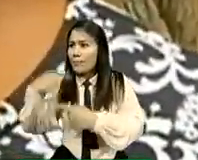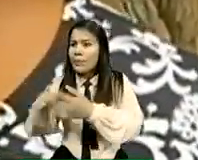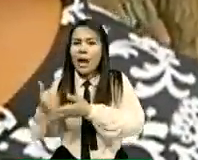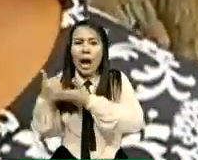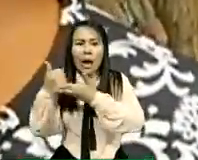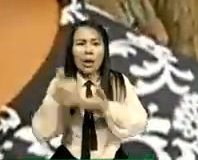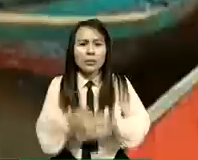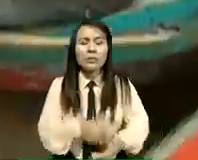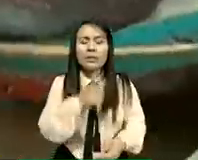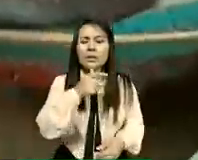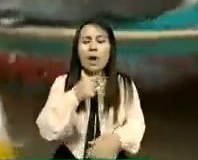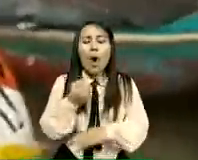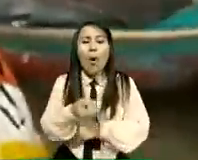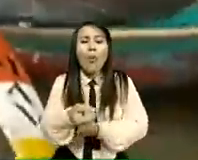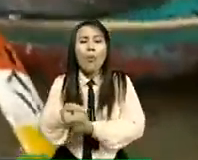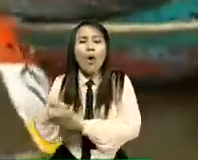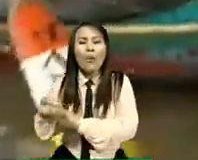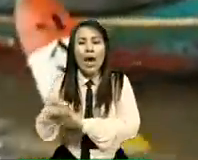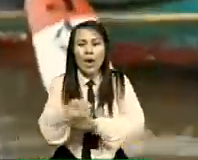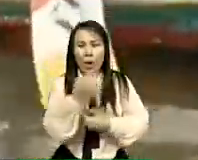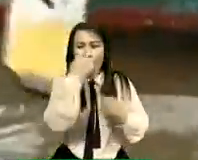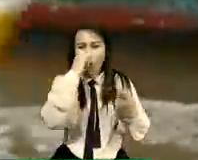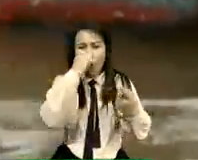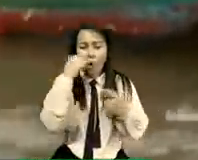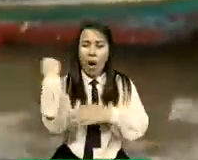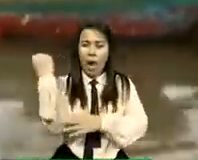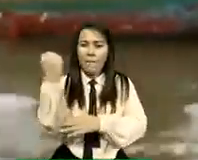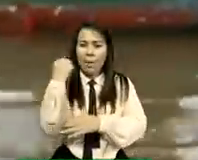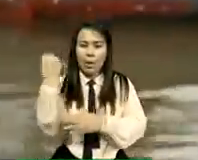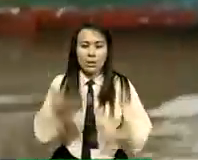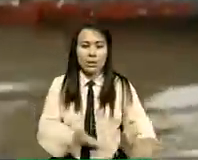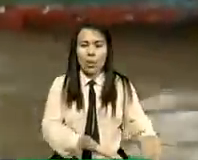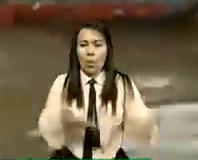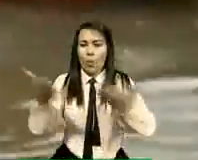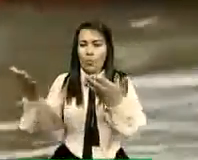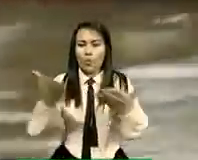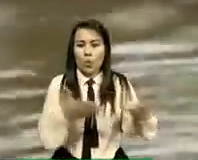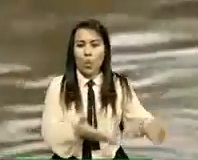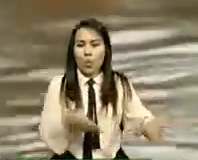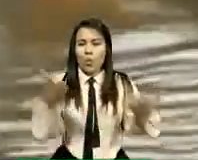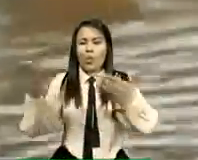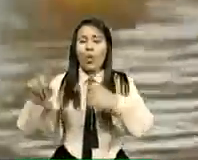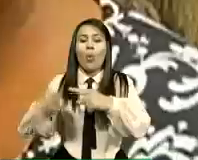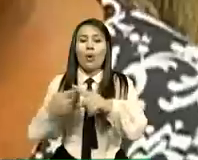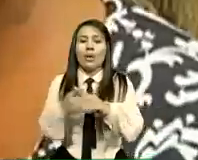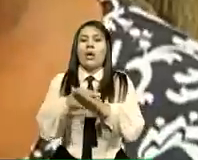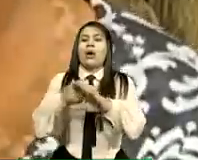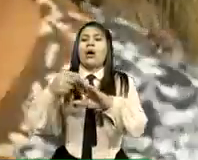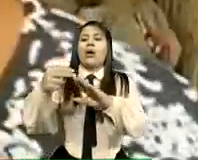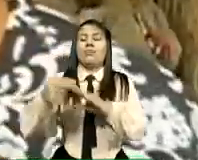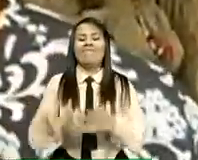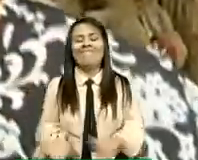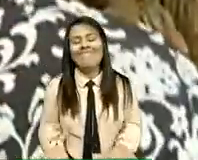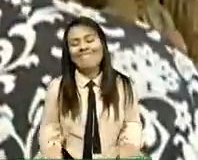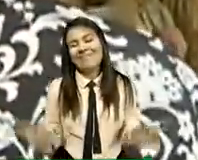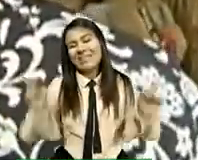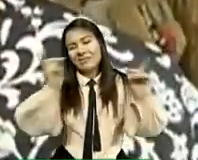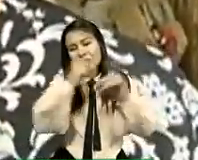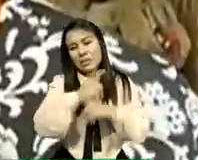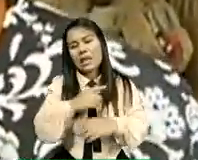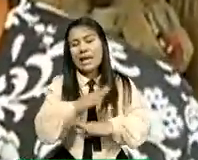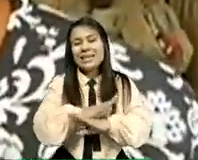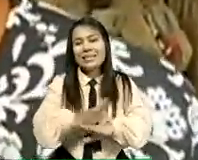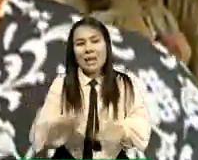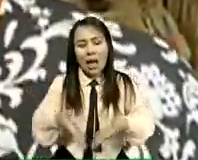el cuerpo bombero, la ambulancia, y ahí bajaron ahí y le sacaron a otra niña. Y ahí ya subiendo allá se le salió la otra niña. Y ya nacieron, pues